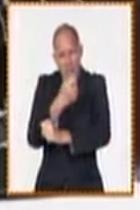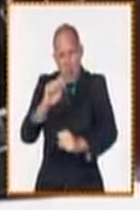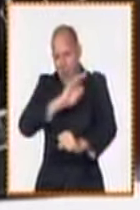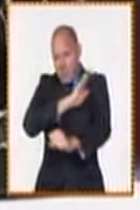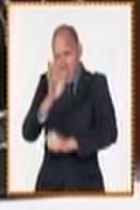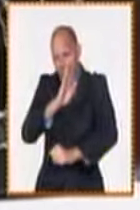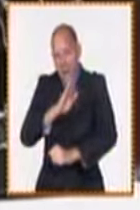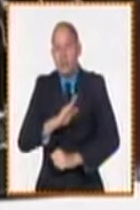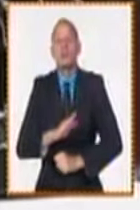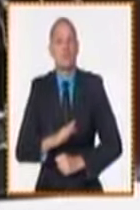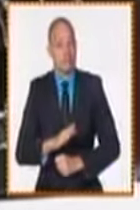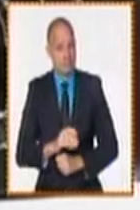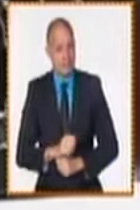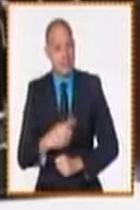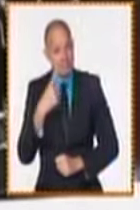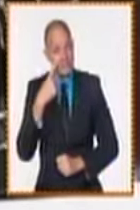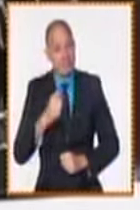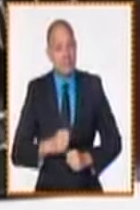el mambí